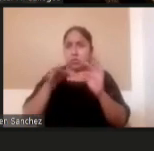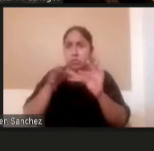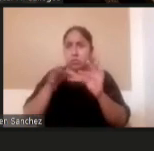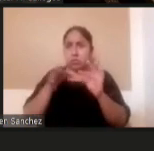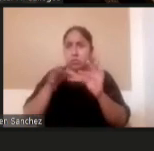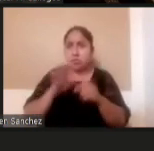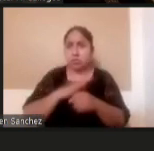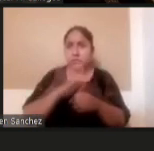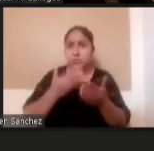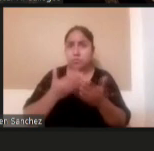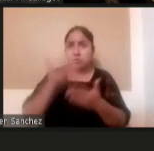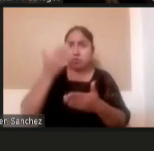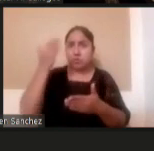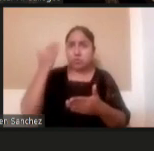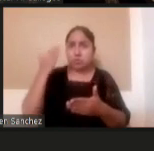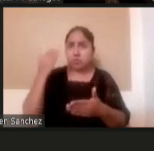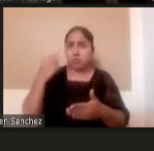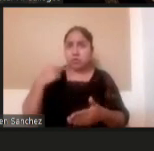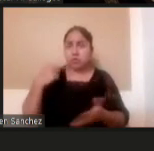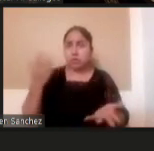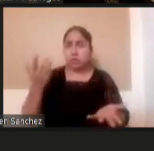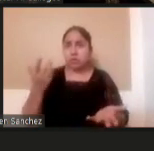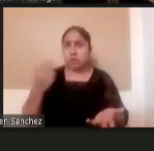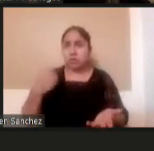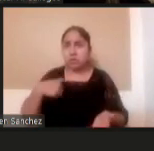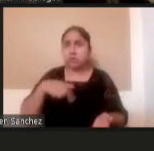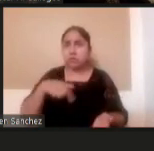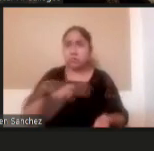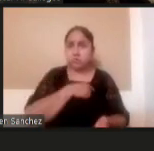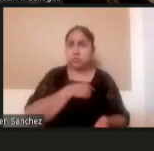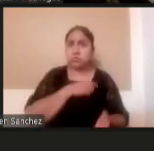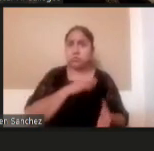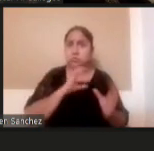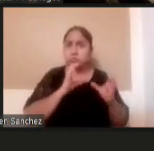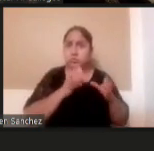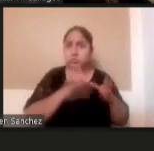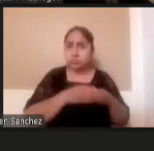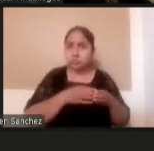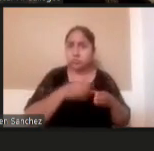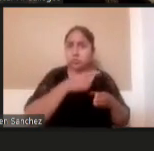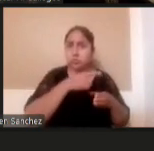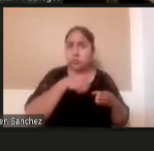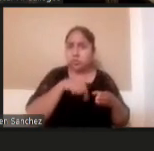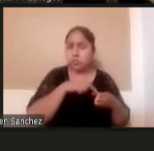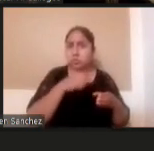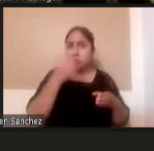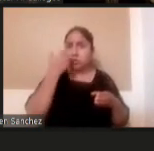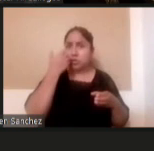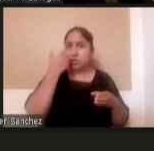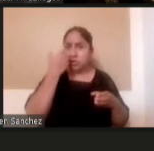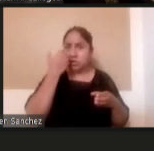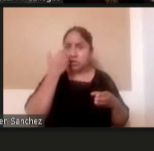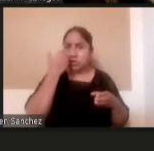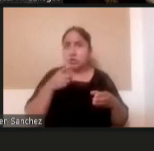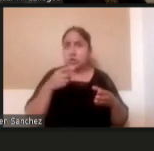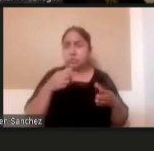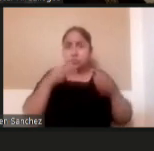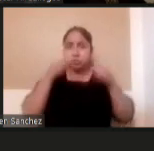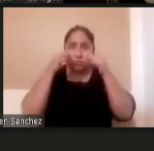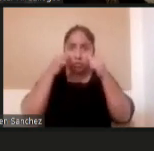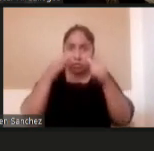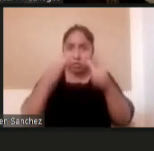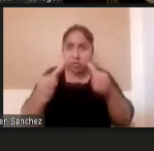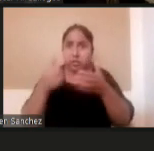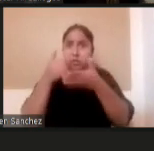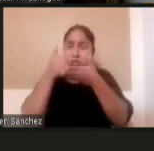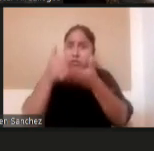organizados como miembros de interesados en que se resolviera la cuestión de la luz, íbamos